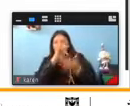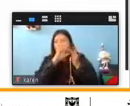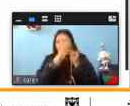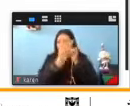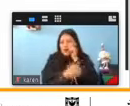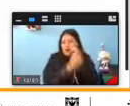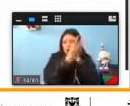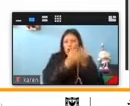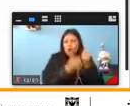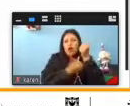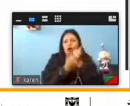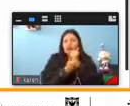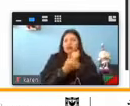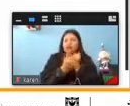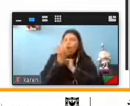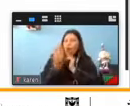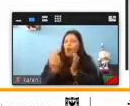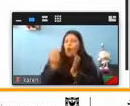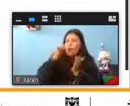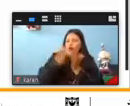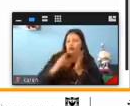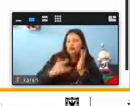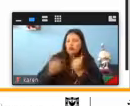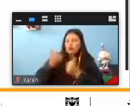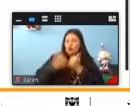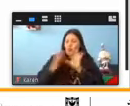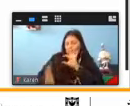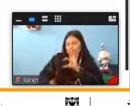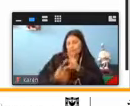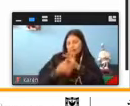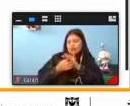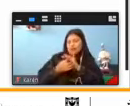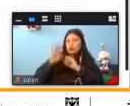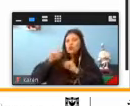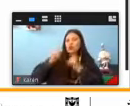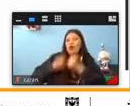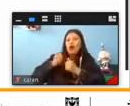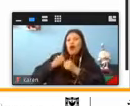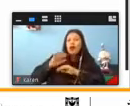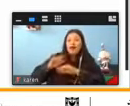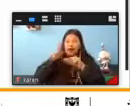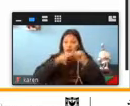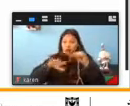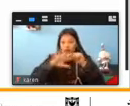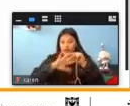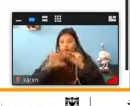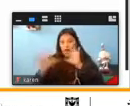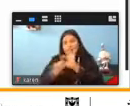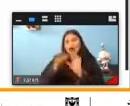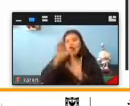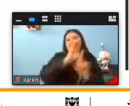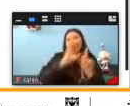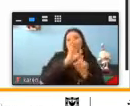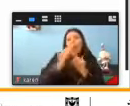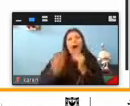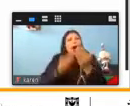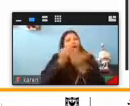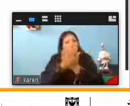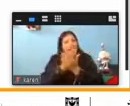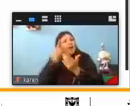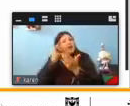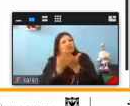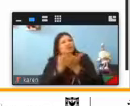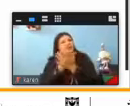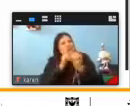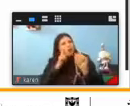pedagogías es reconsiderar el vínculo tradicional entre naturaleza y cultura y aportarle a la construcción de paz a través